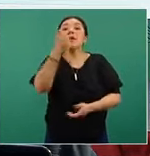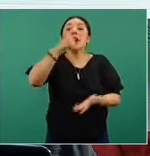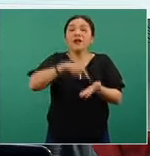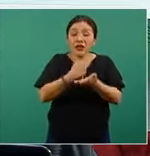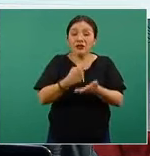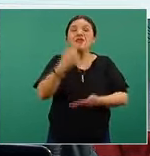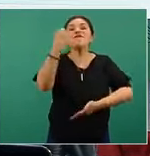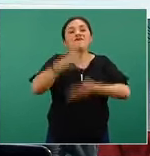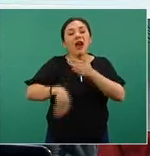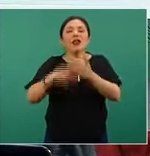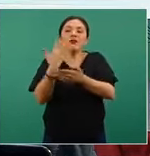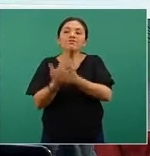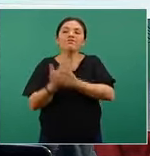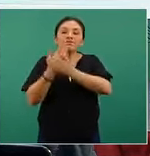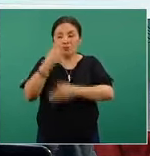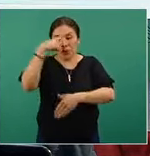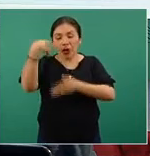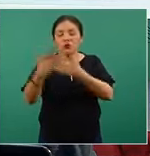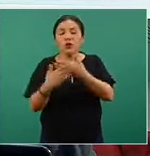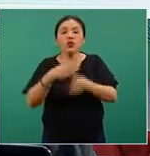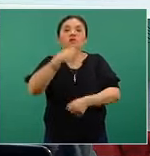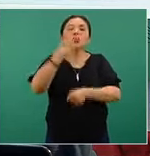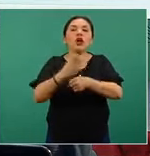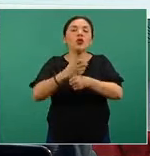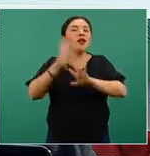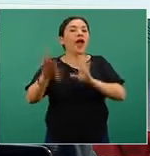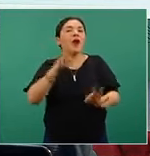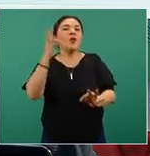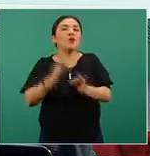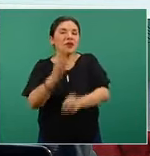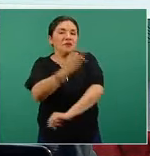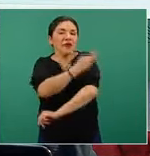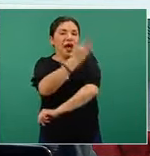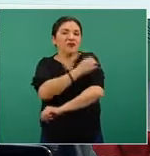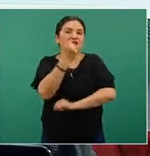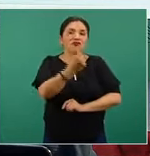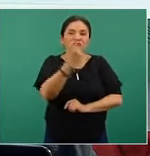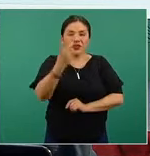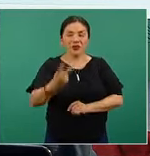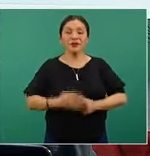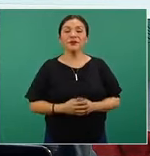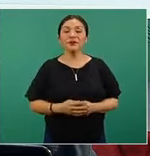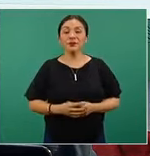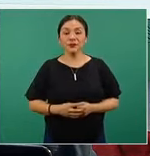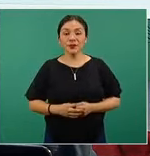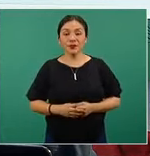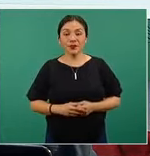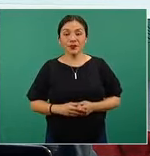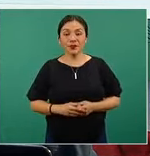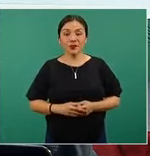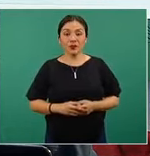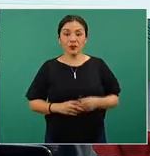que nos hace falta completar el esquema completo con la segunda dosis de vacunación